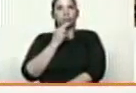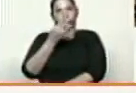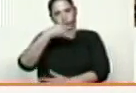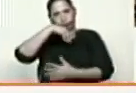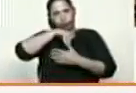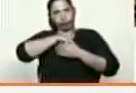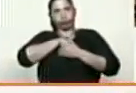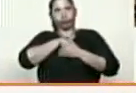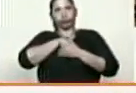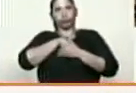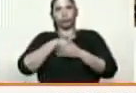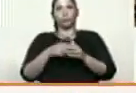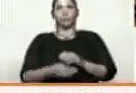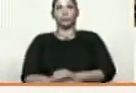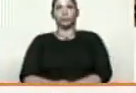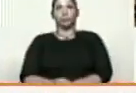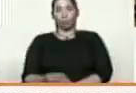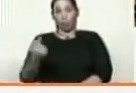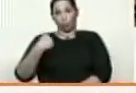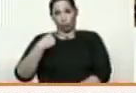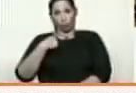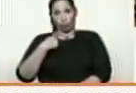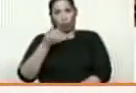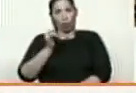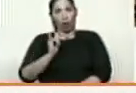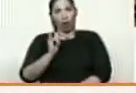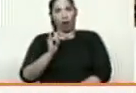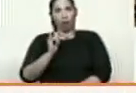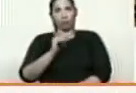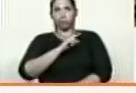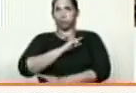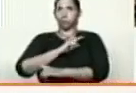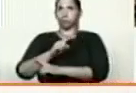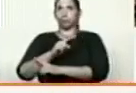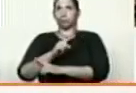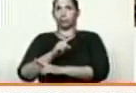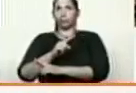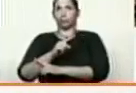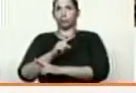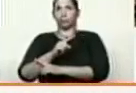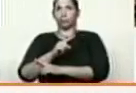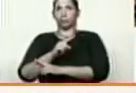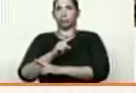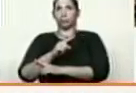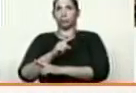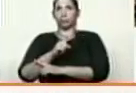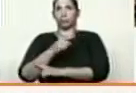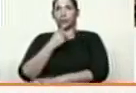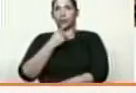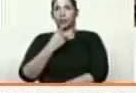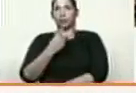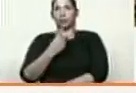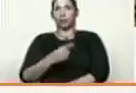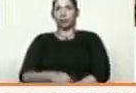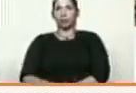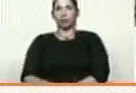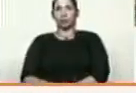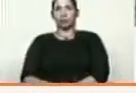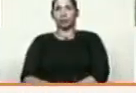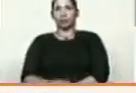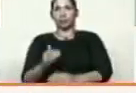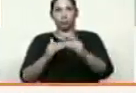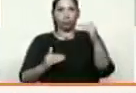Y me veo en la obligación entonces, para terminar, de referir la imprecación solemne